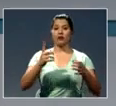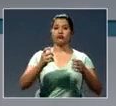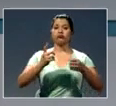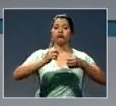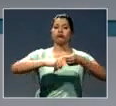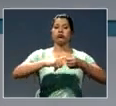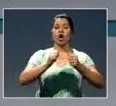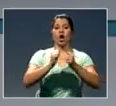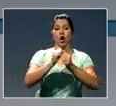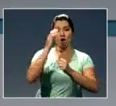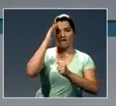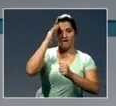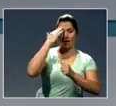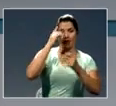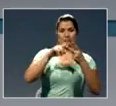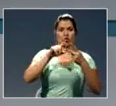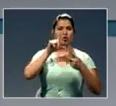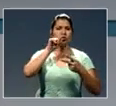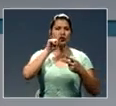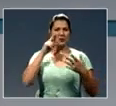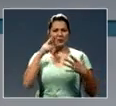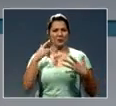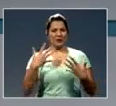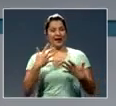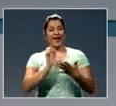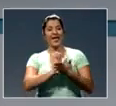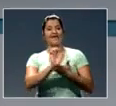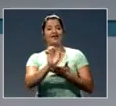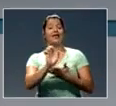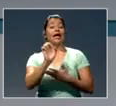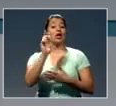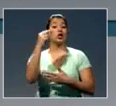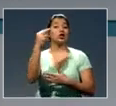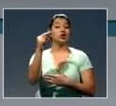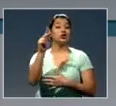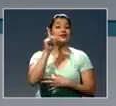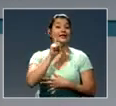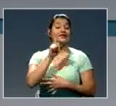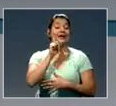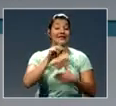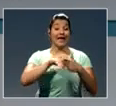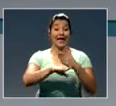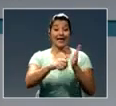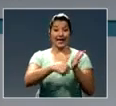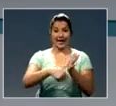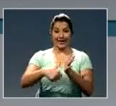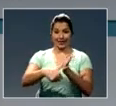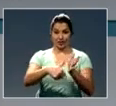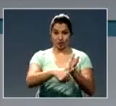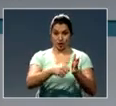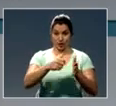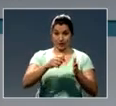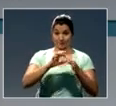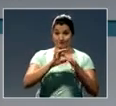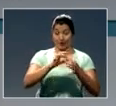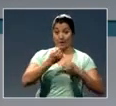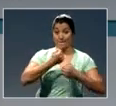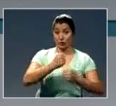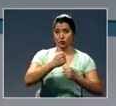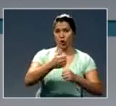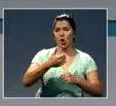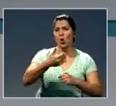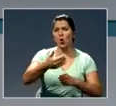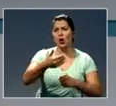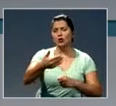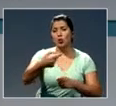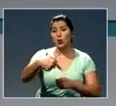Facebook y Twitter para luchar contra las fake news o noticias falsas en las elecciones municipales, que serán el 2 de febrero del